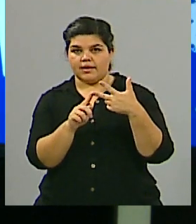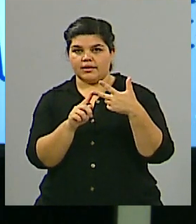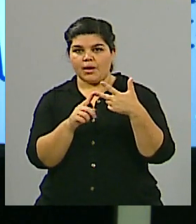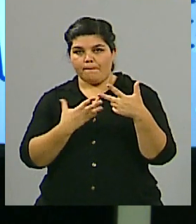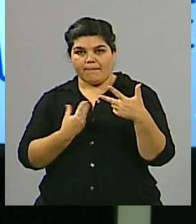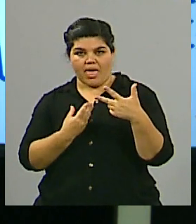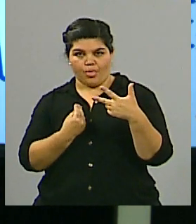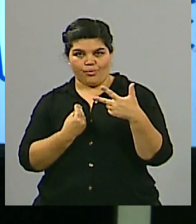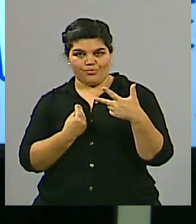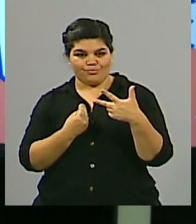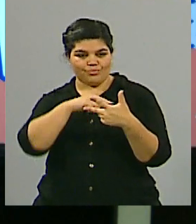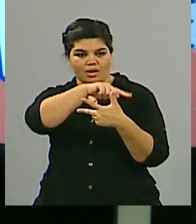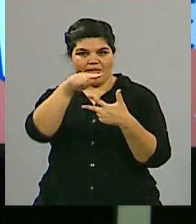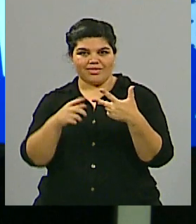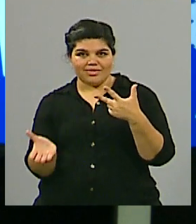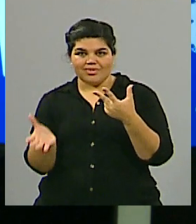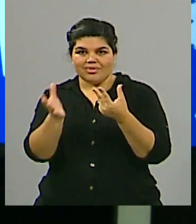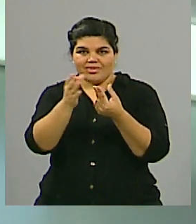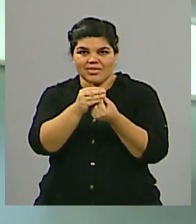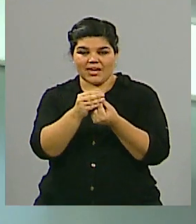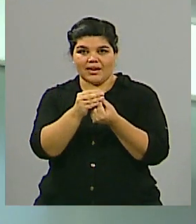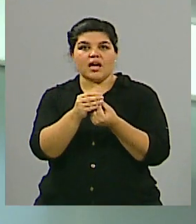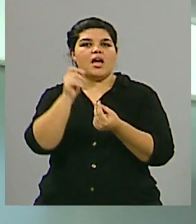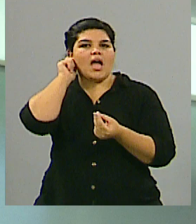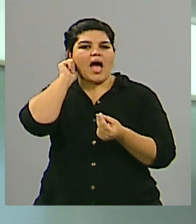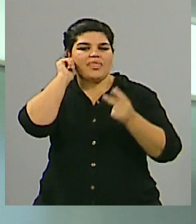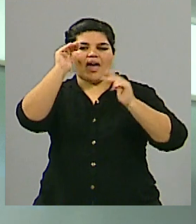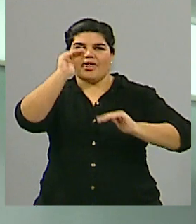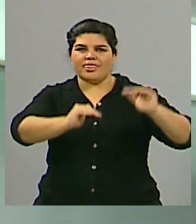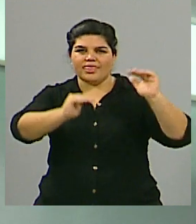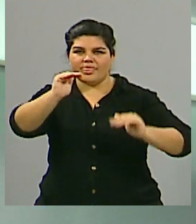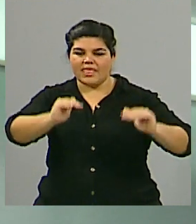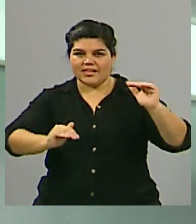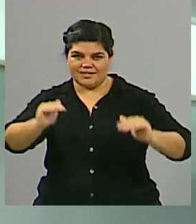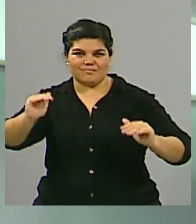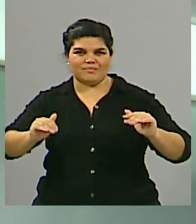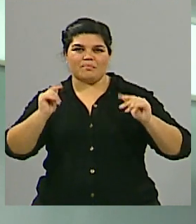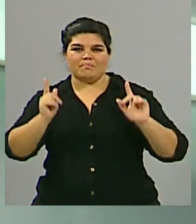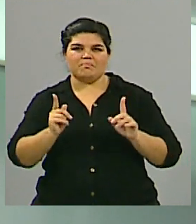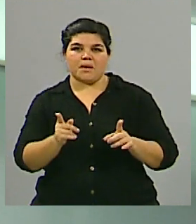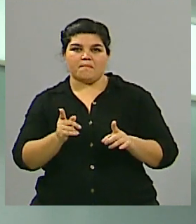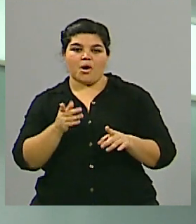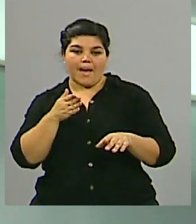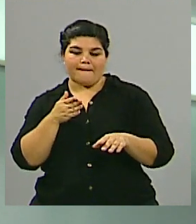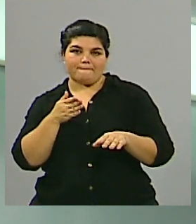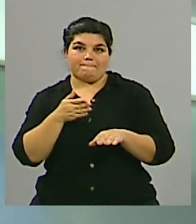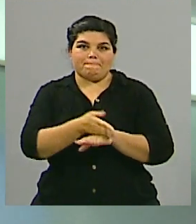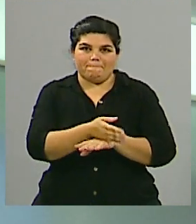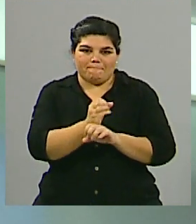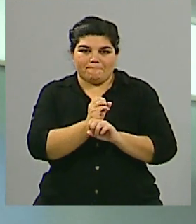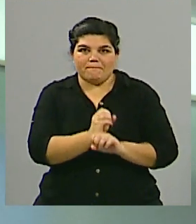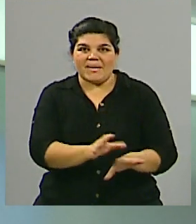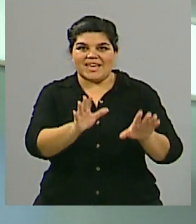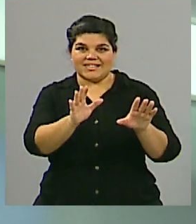miedo. Entonces, cuando alguien es muy chico en referencia a esto que estamos hablando, cuando estamos hablando de un niño,